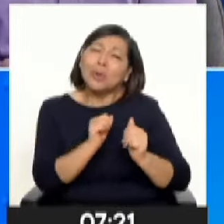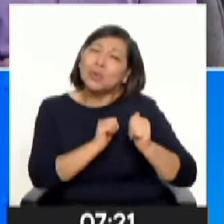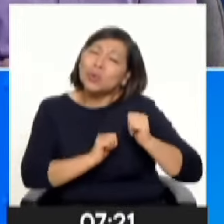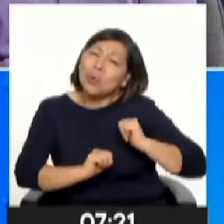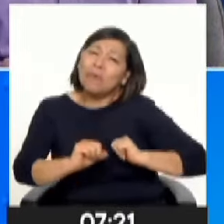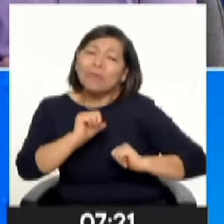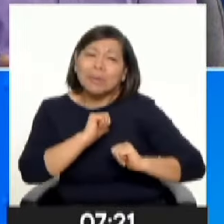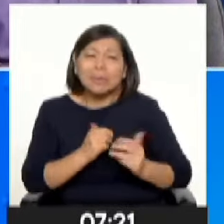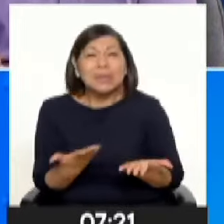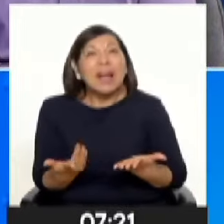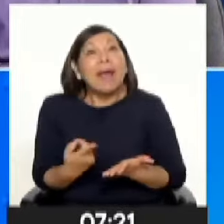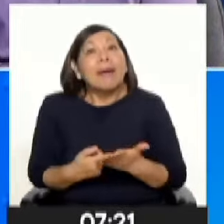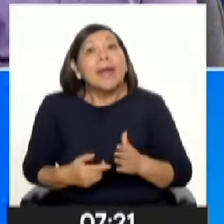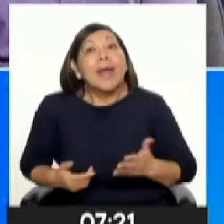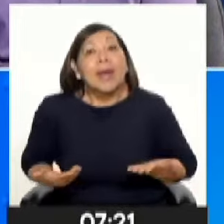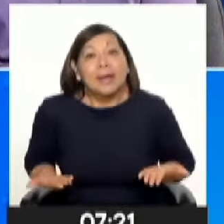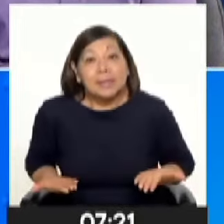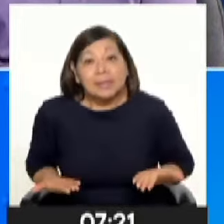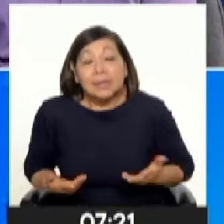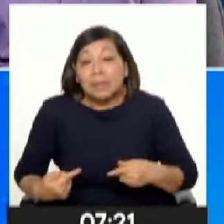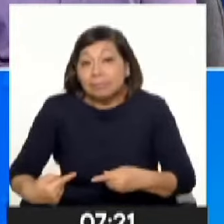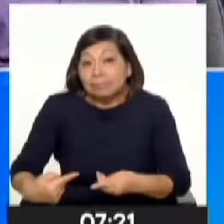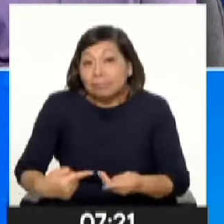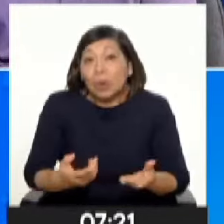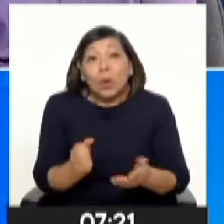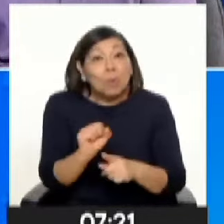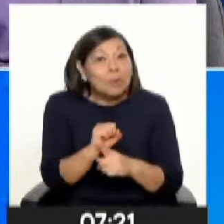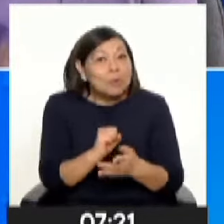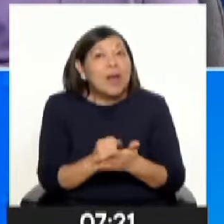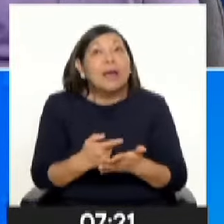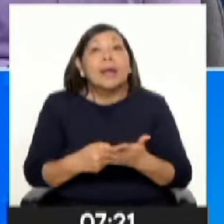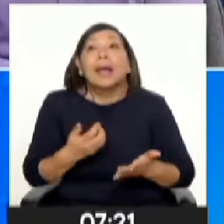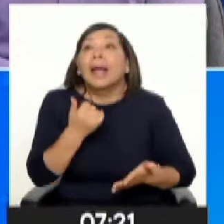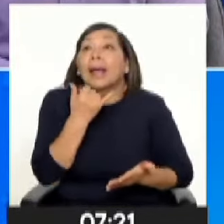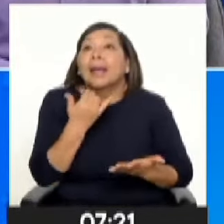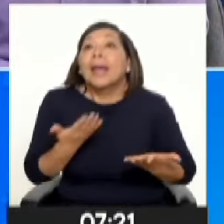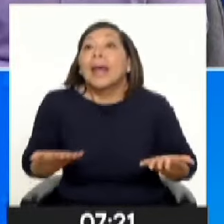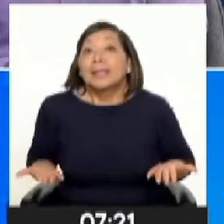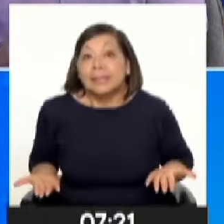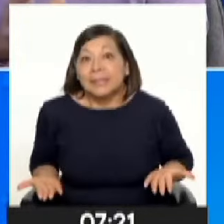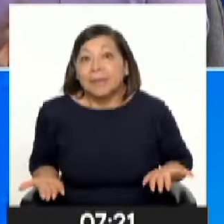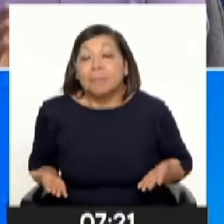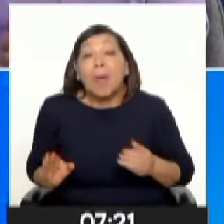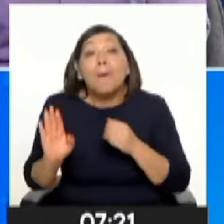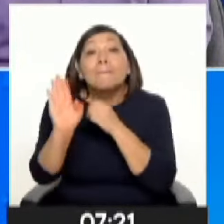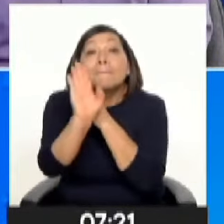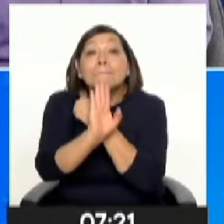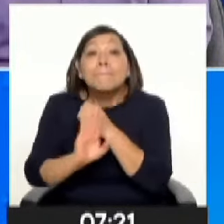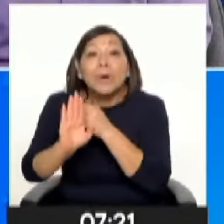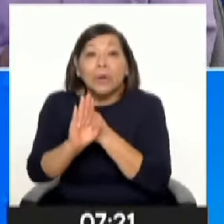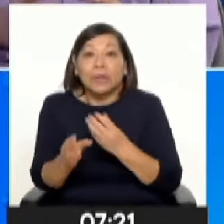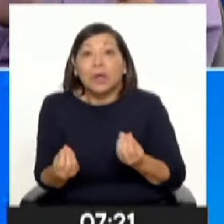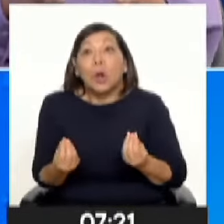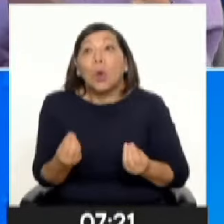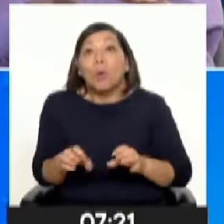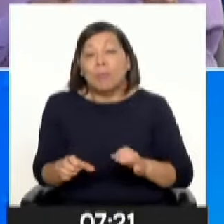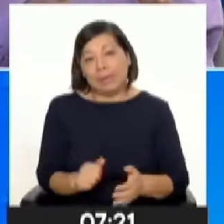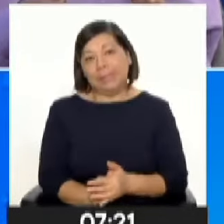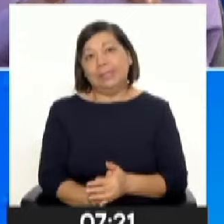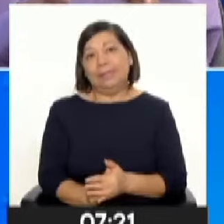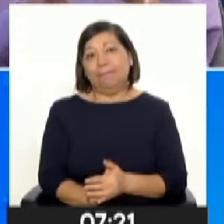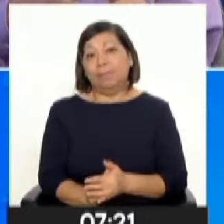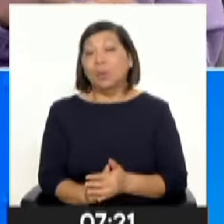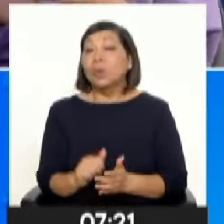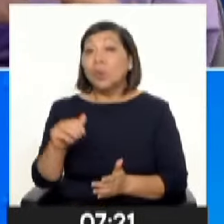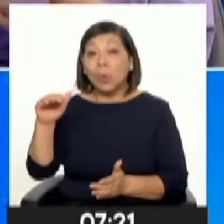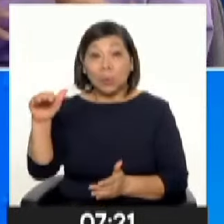no nos ponemos a discutir como sociedad qué hacer. Y entonces proteger ese entorno, vamos a hablar